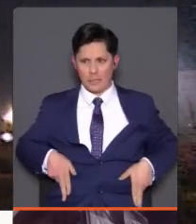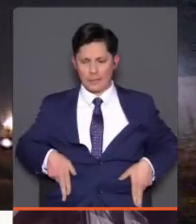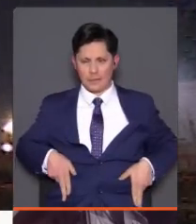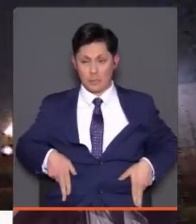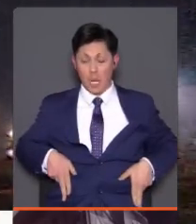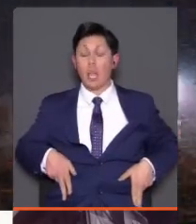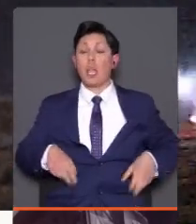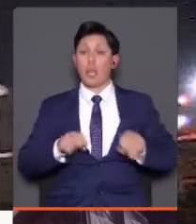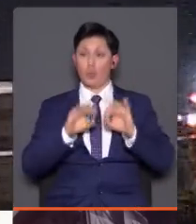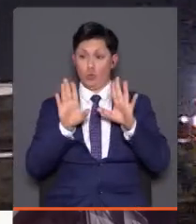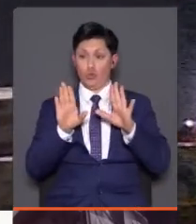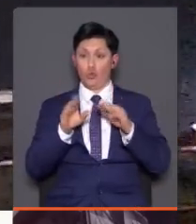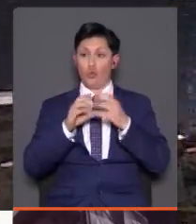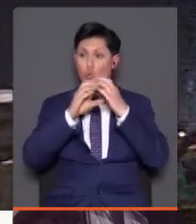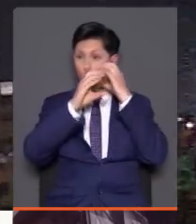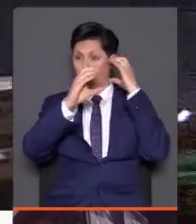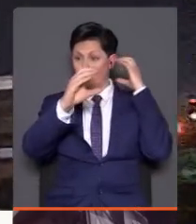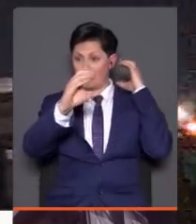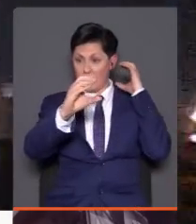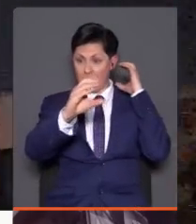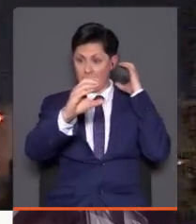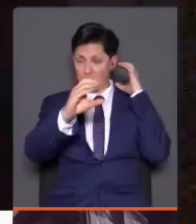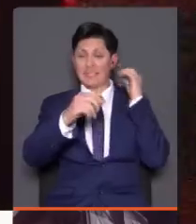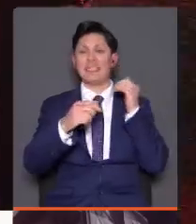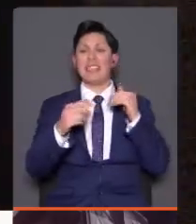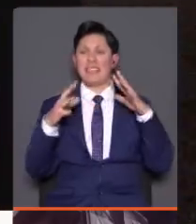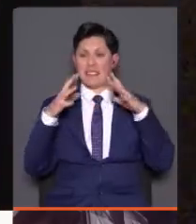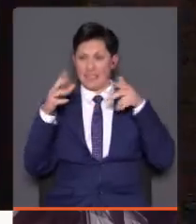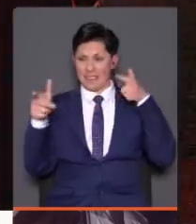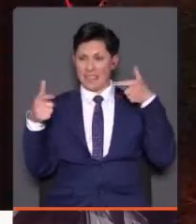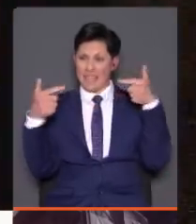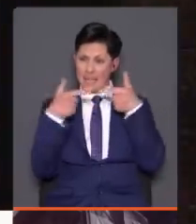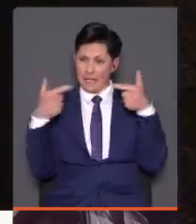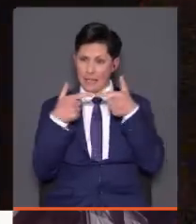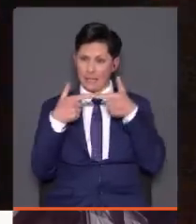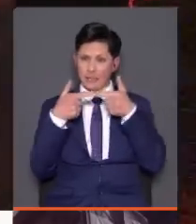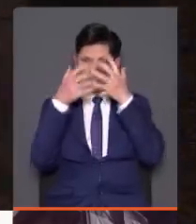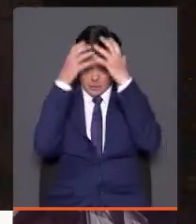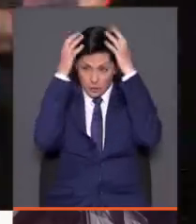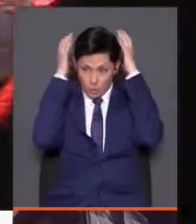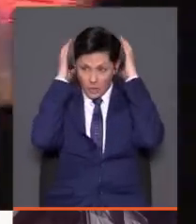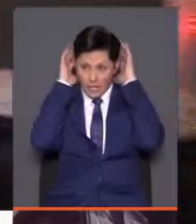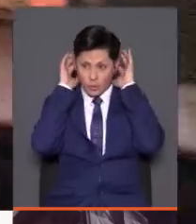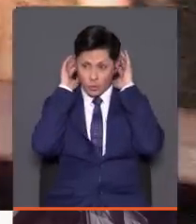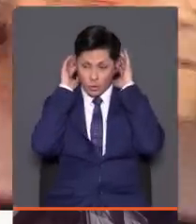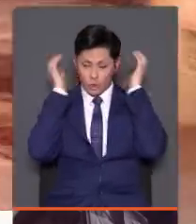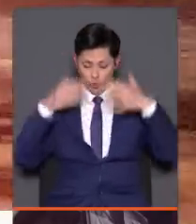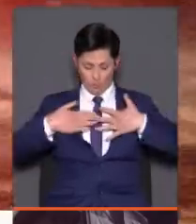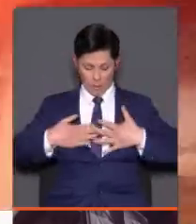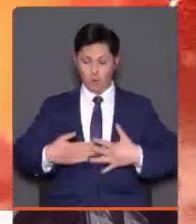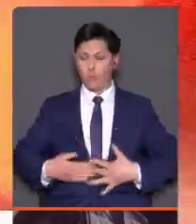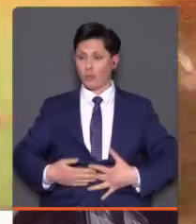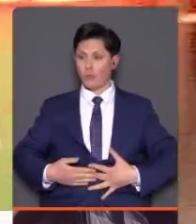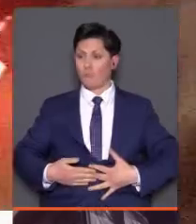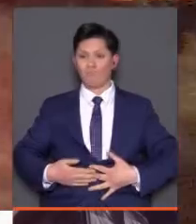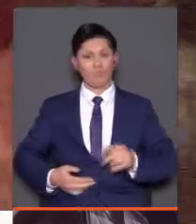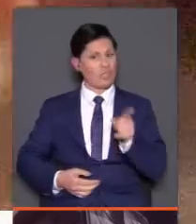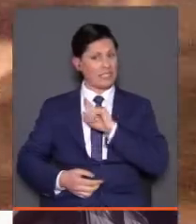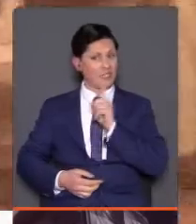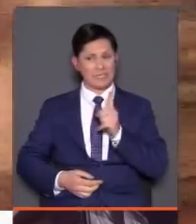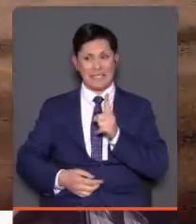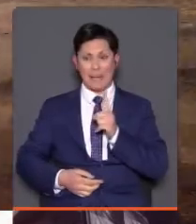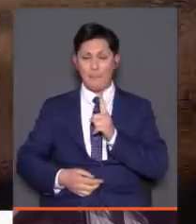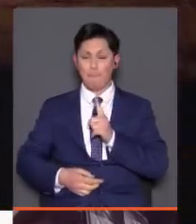visto fusiles de guerra. Ni sus carros ni sus armaduras están preparadas para este poder de fuego.